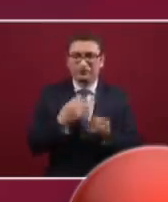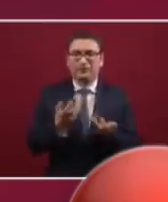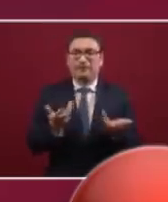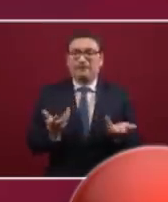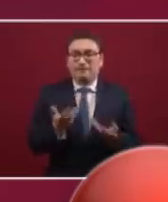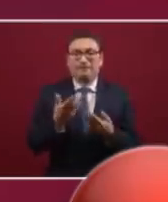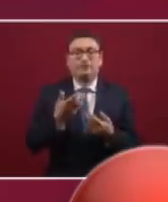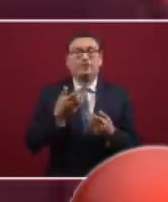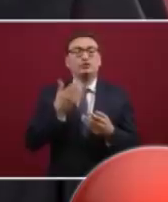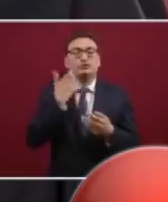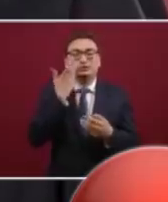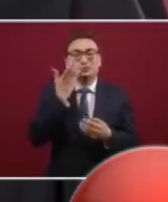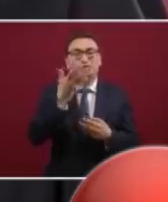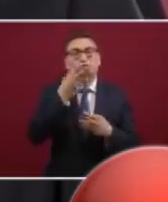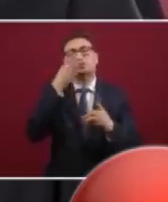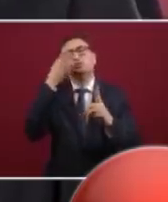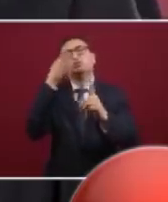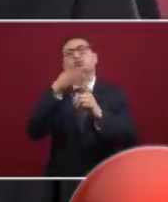buscar